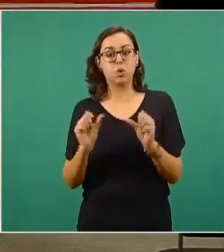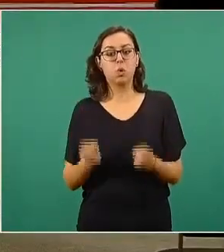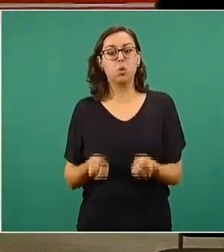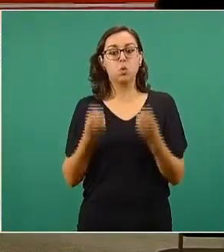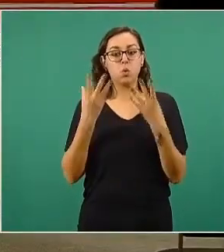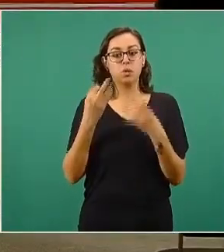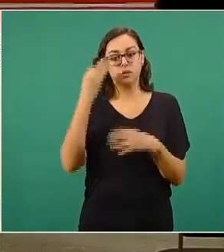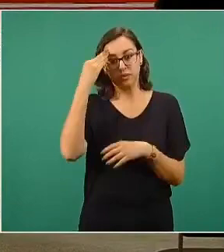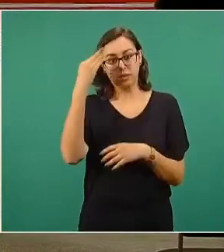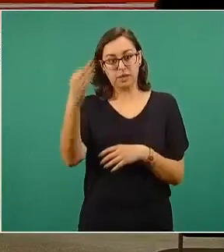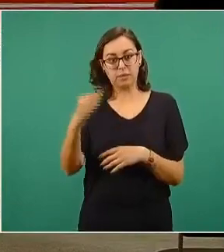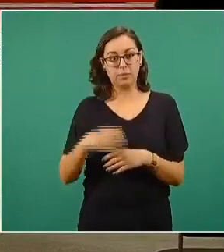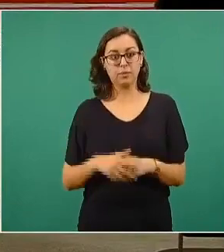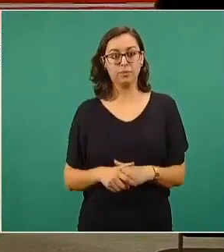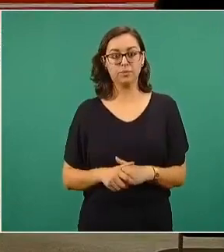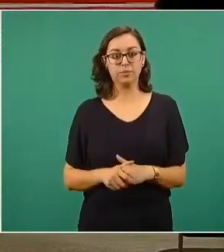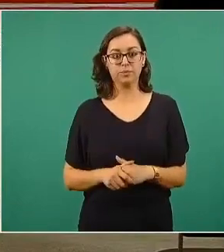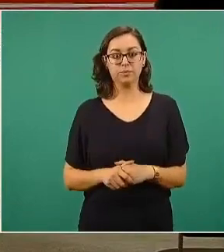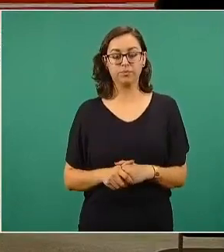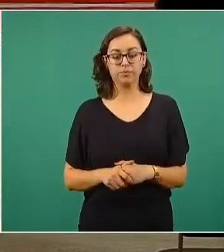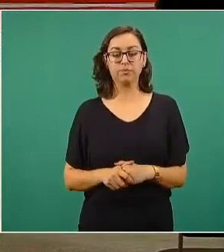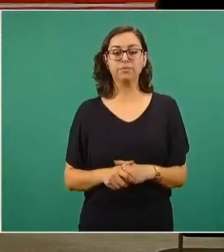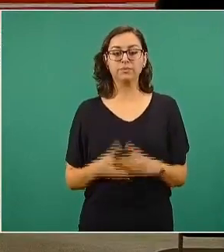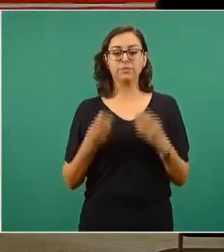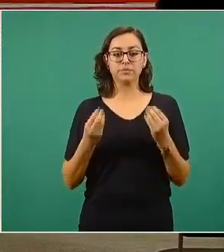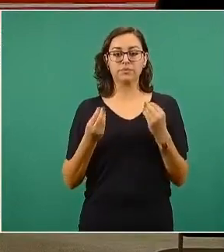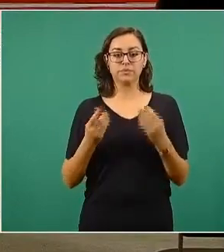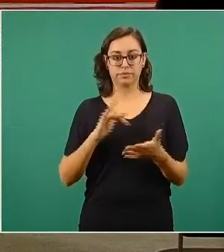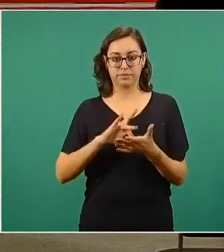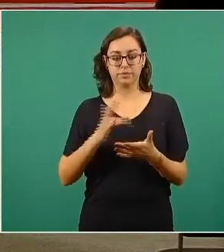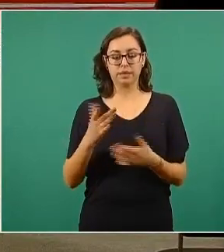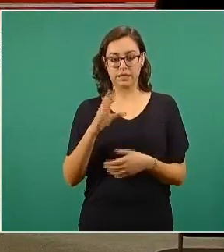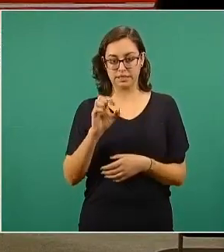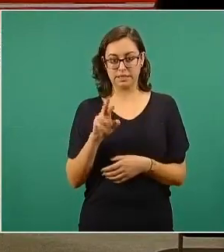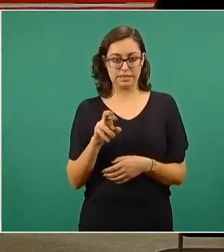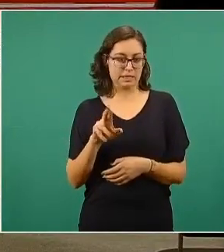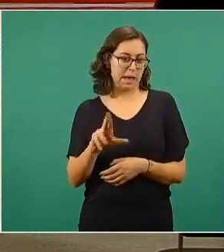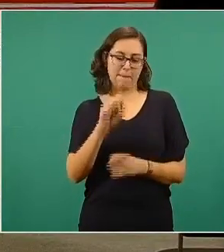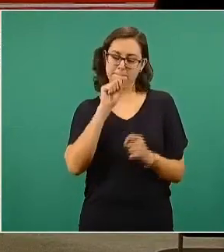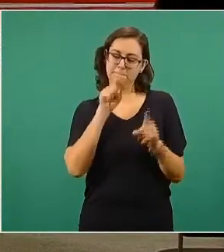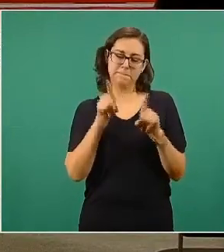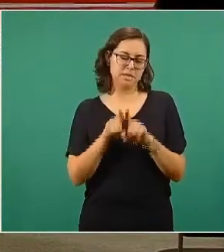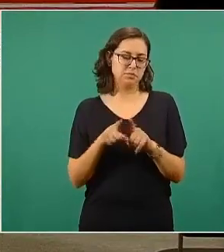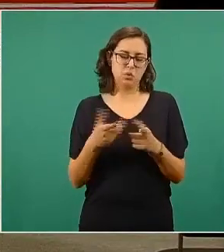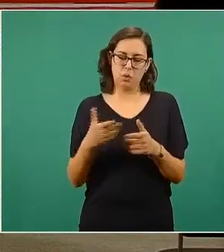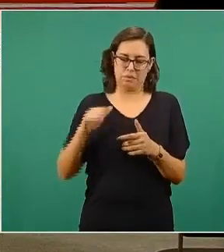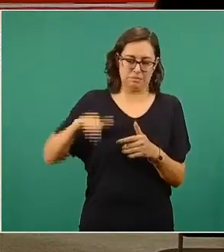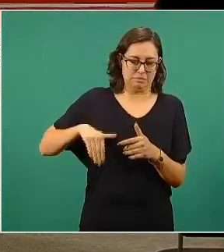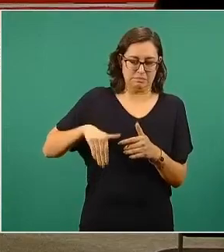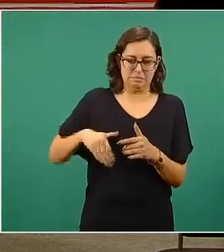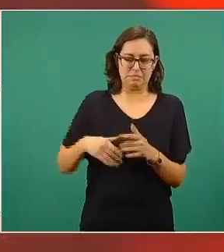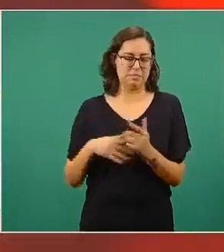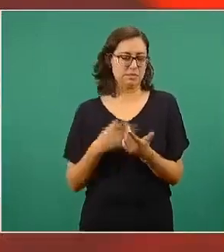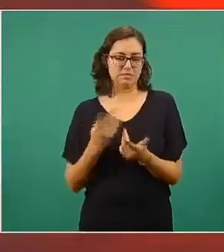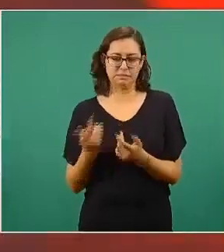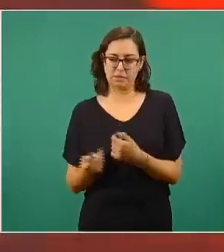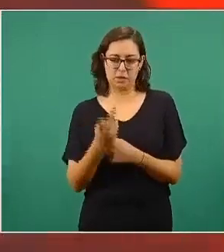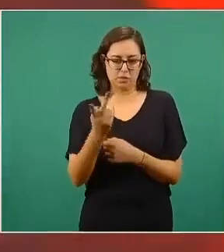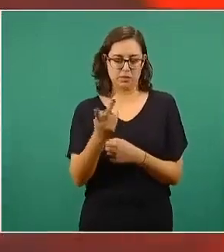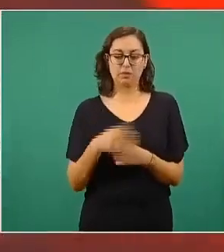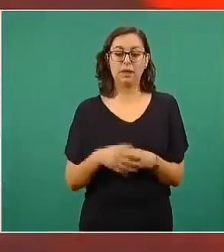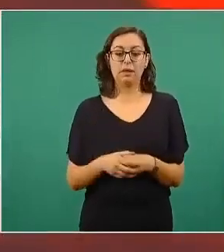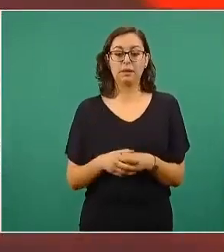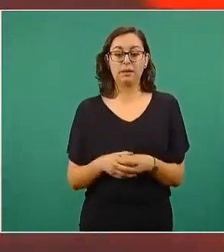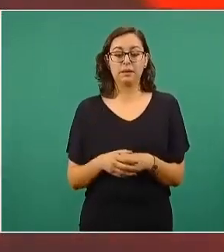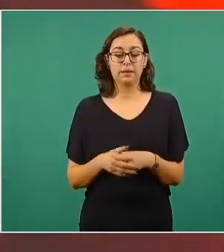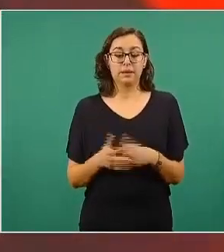esquema completo. Muchas gracias, César. Justo está relacionado con la pregunta anterior. Cada persona